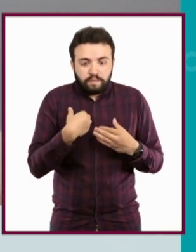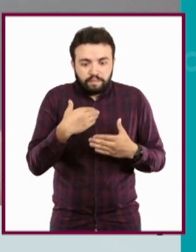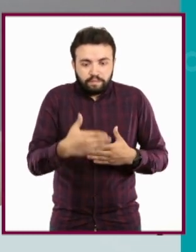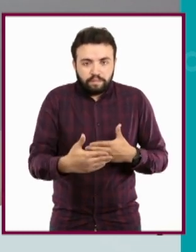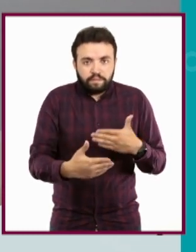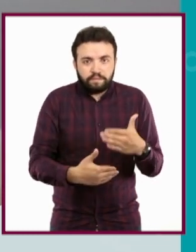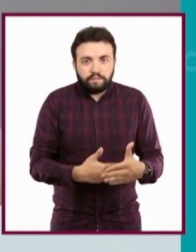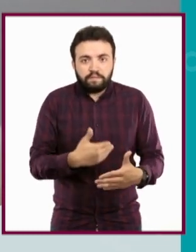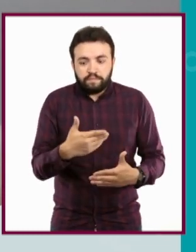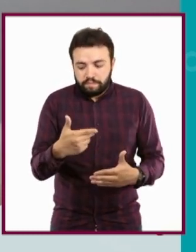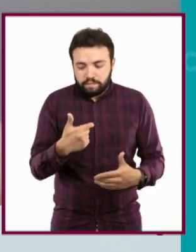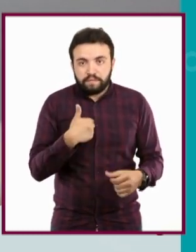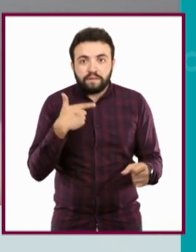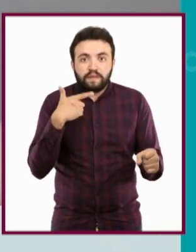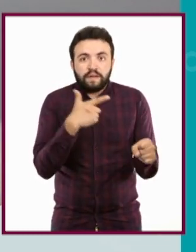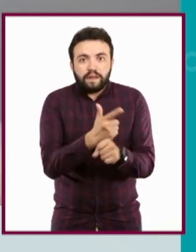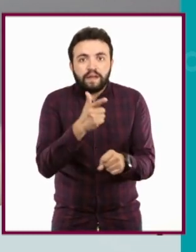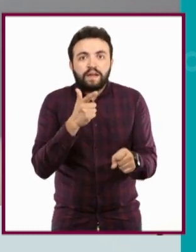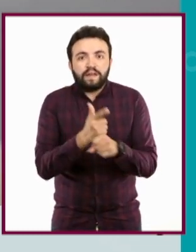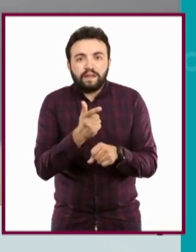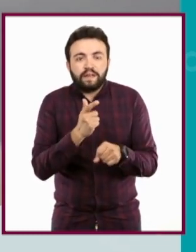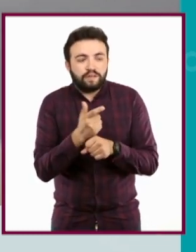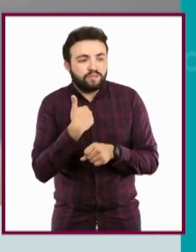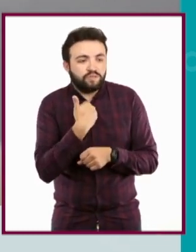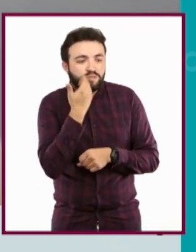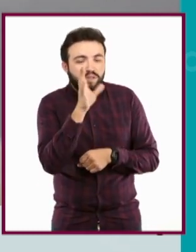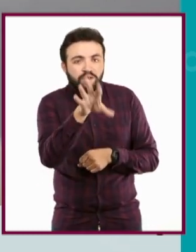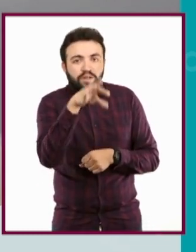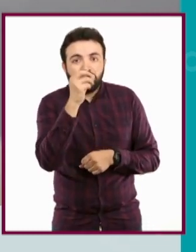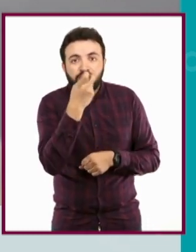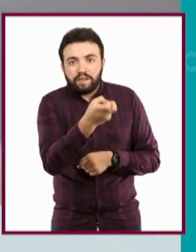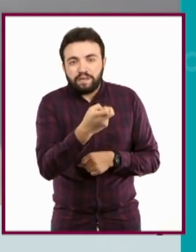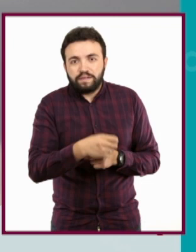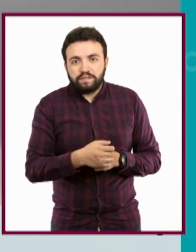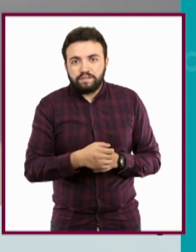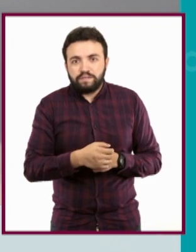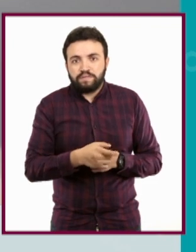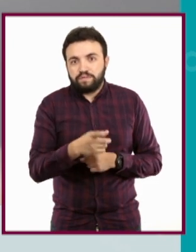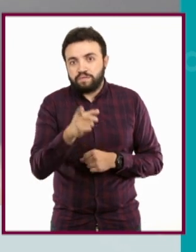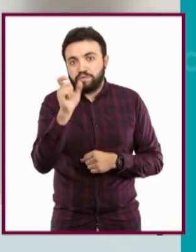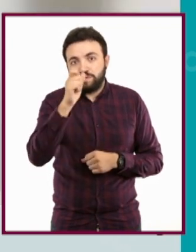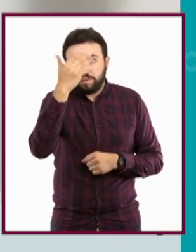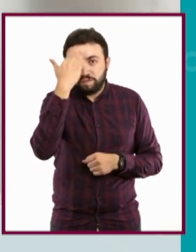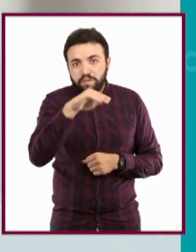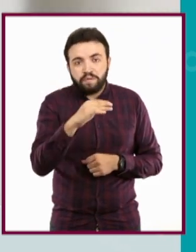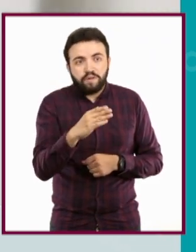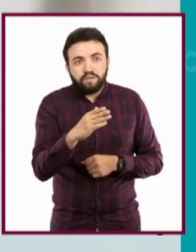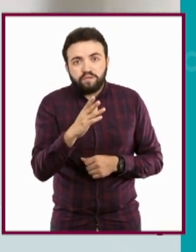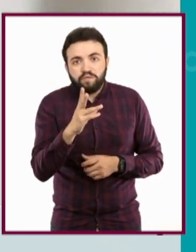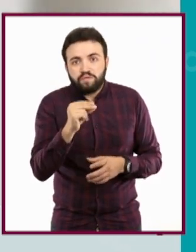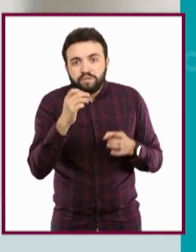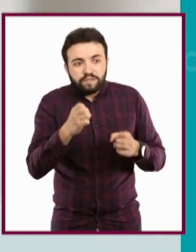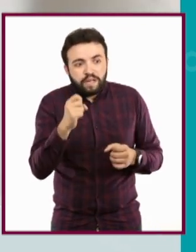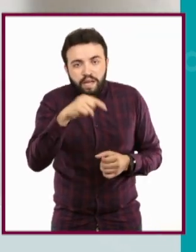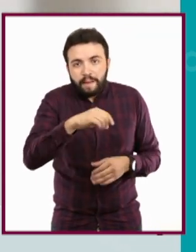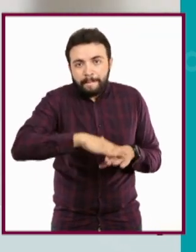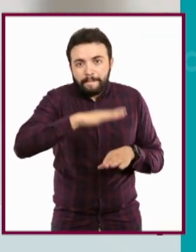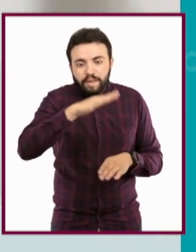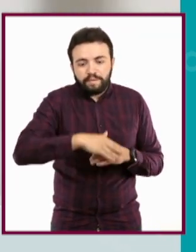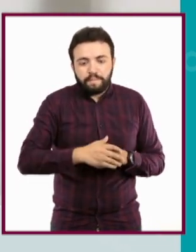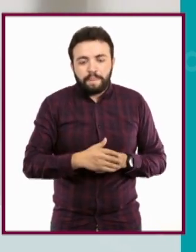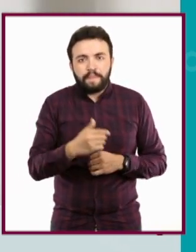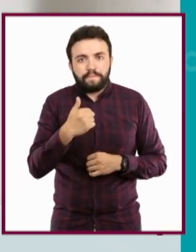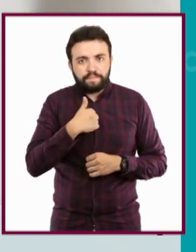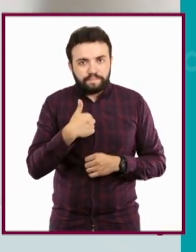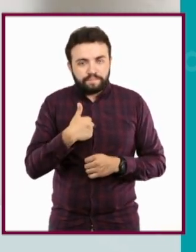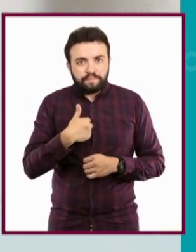Son cosas que lo vas a saber ya cuando sepas que no vas a estar aquí más. En este caso, yo creo que el propósito